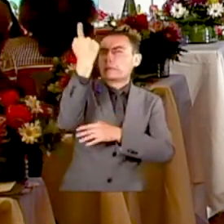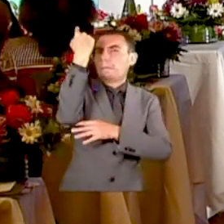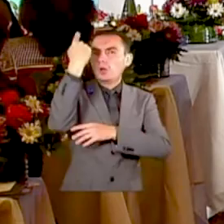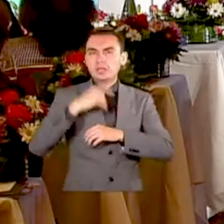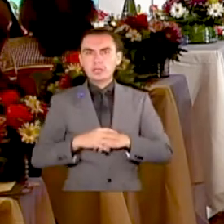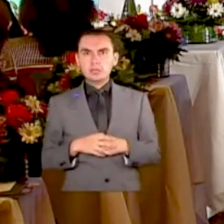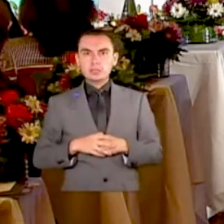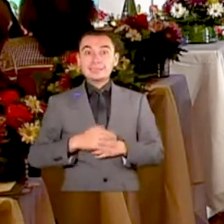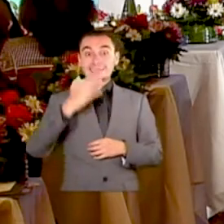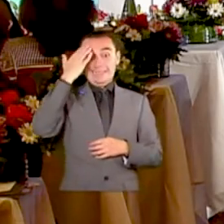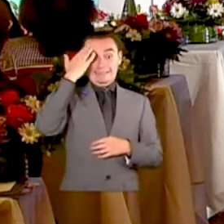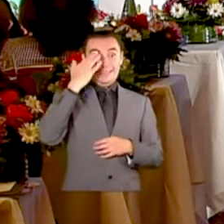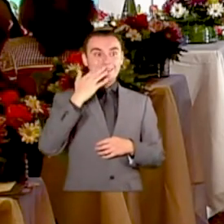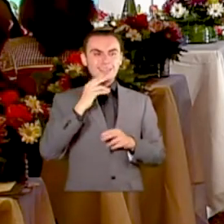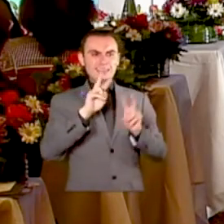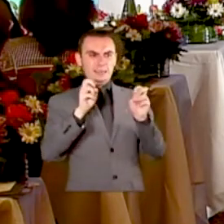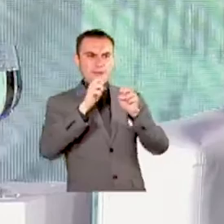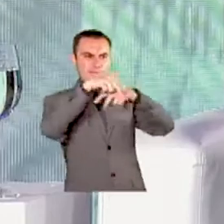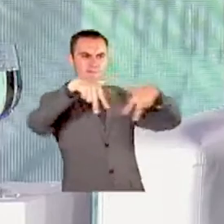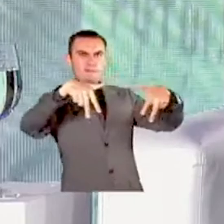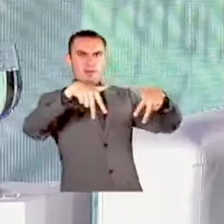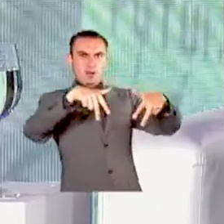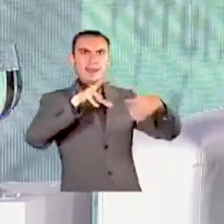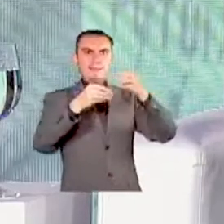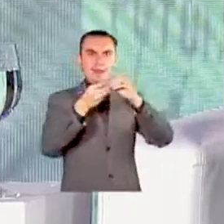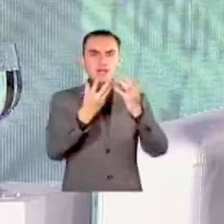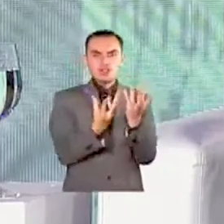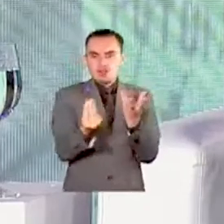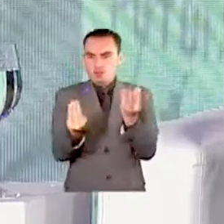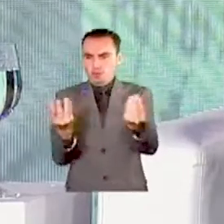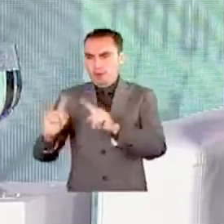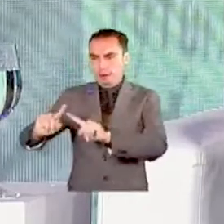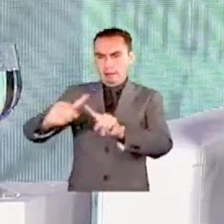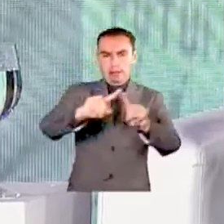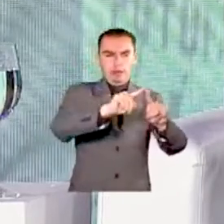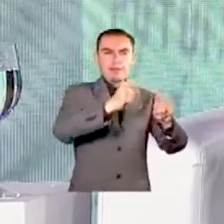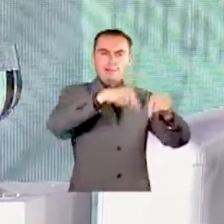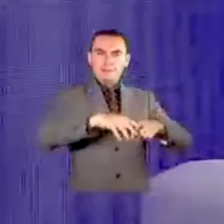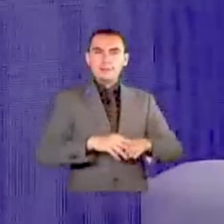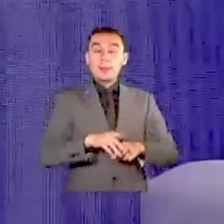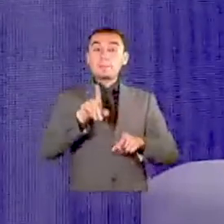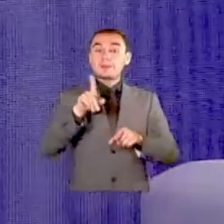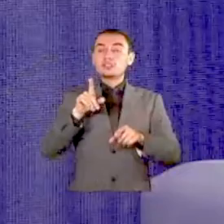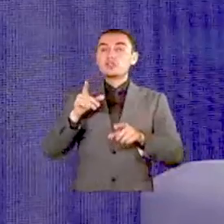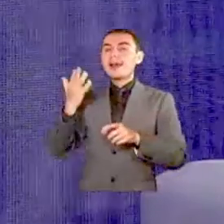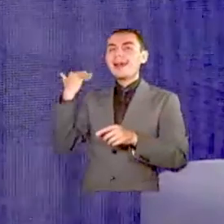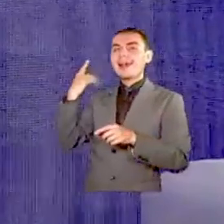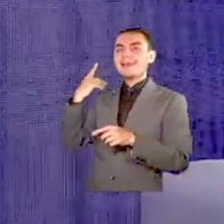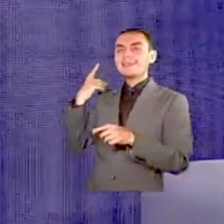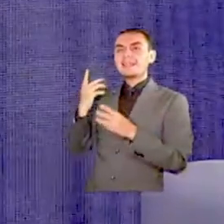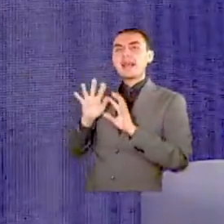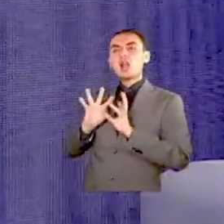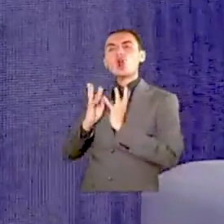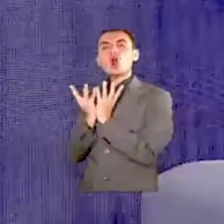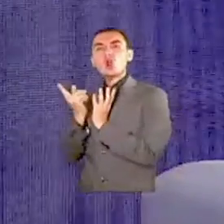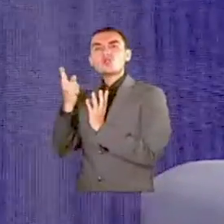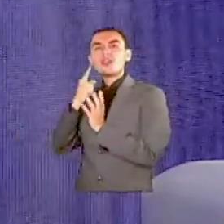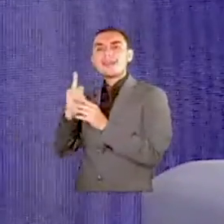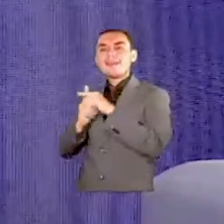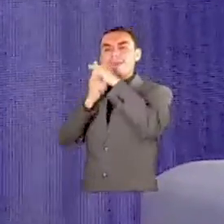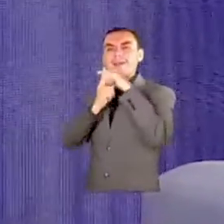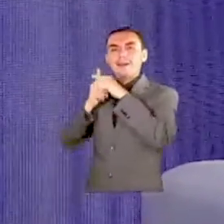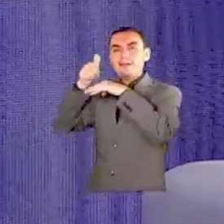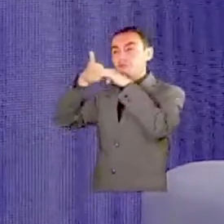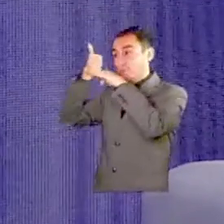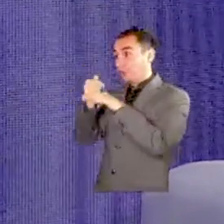en el capítulo étnico. Pero ¿cuáles son los logros, señora procuradora? Usted presentó el año pasado ante el Congreso de la República